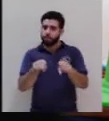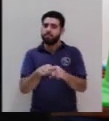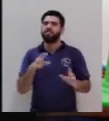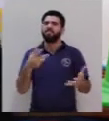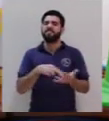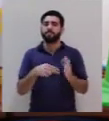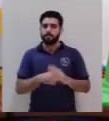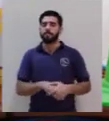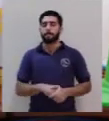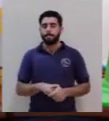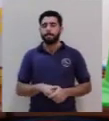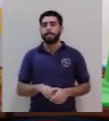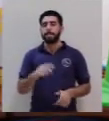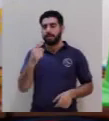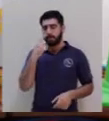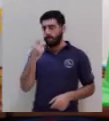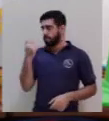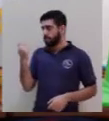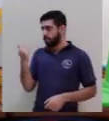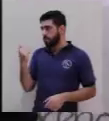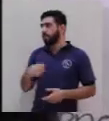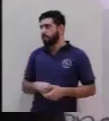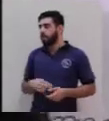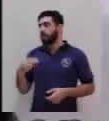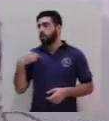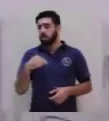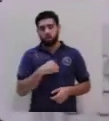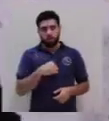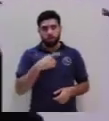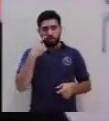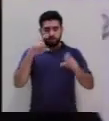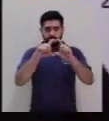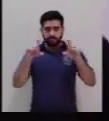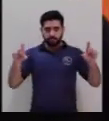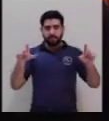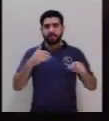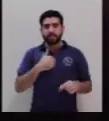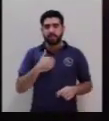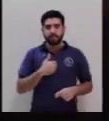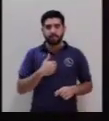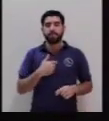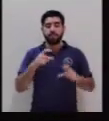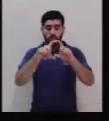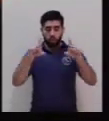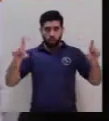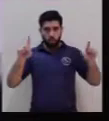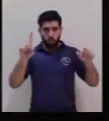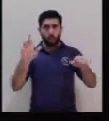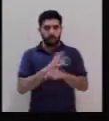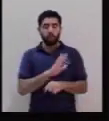decir? Entonces, en esta unidad nosotros tenemos una parte de esas